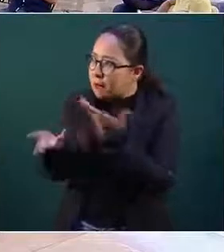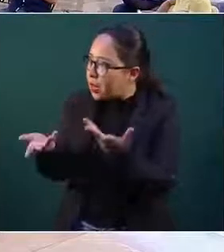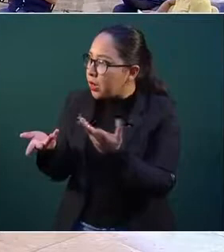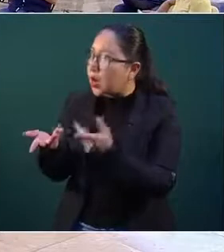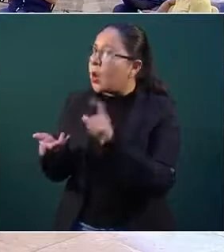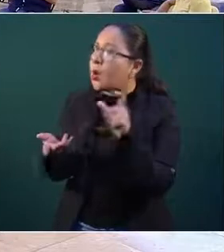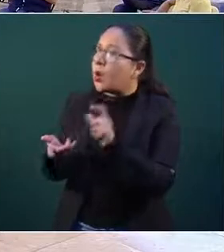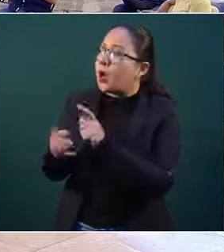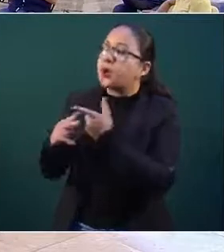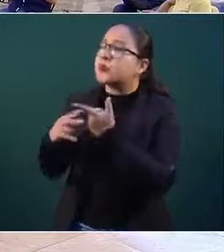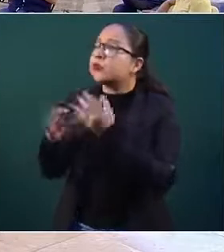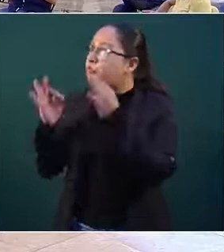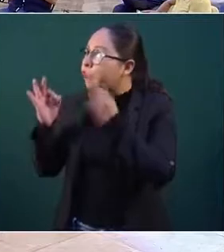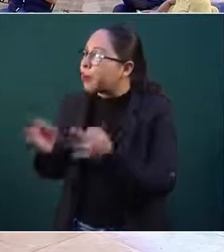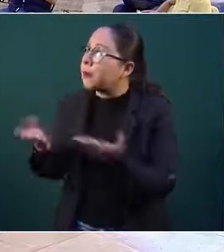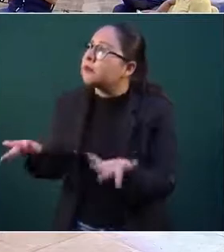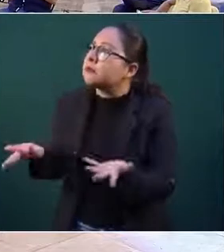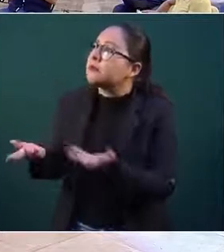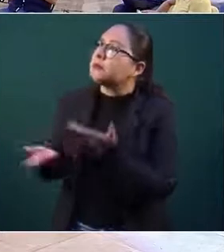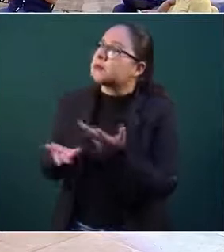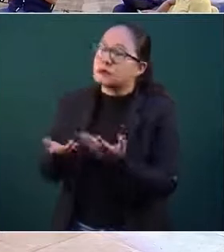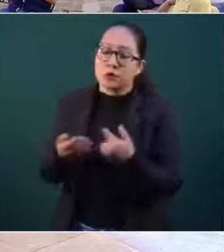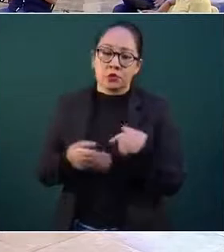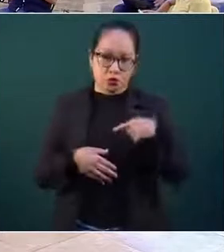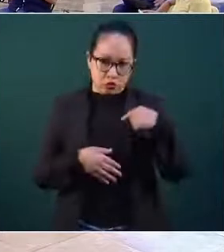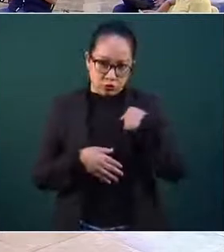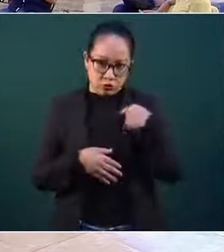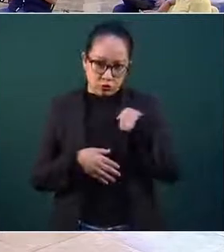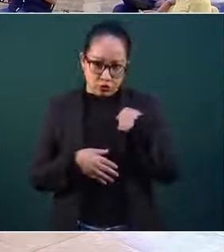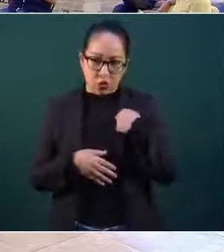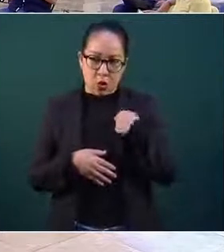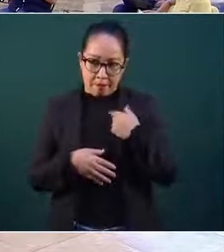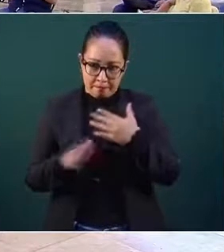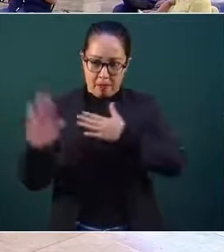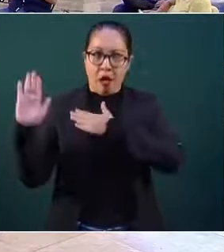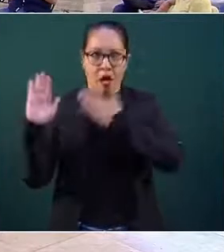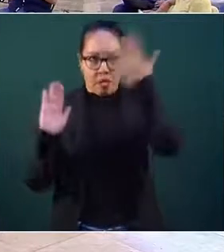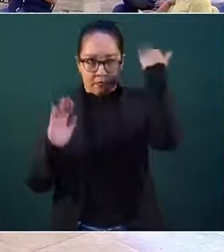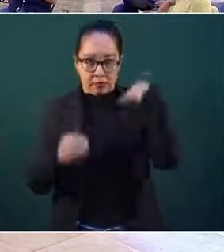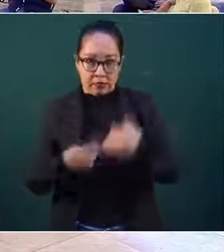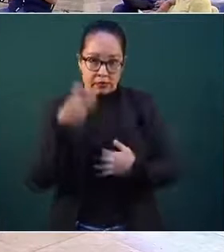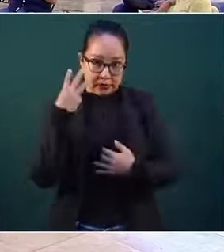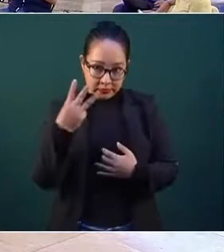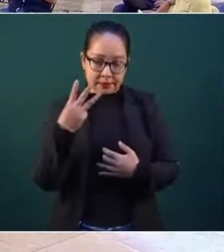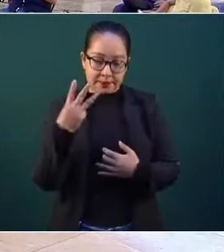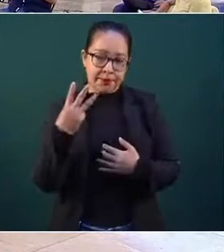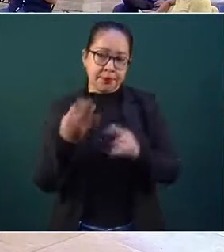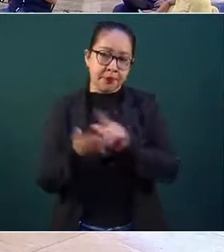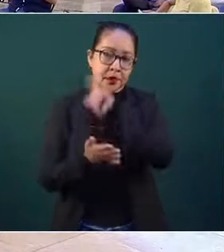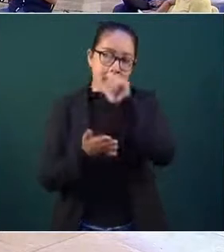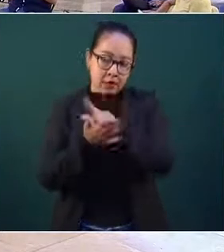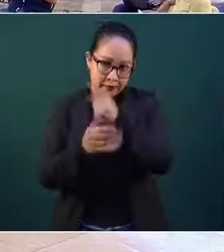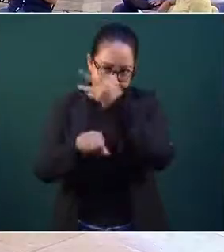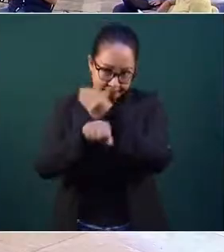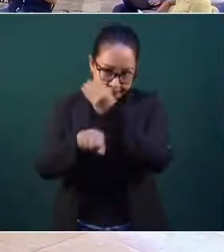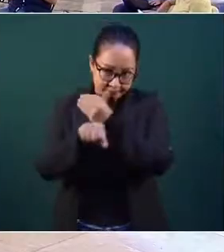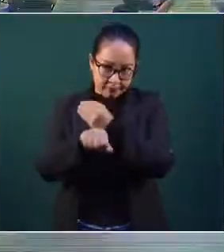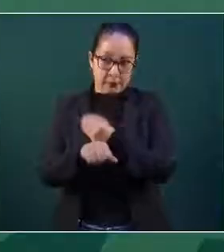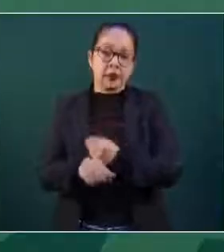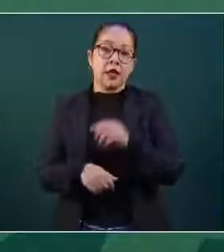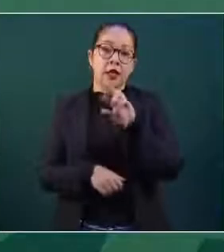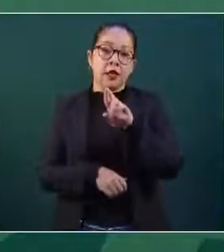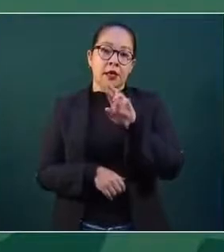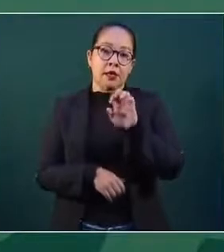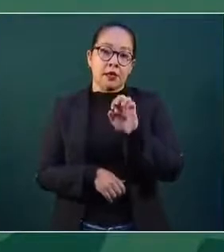estar formalizando? Yo me comprometí a 3 reformas, básicamente, a presentar 3 reformas,